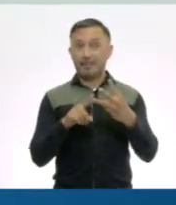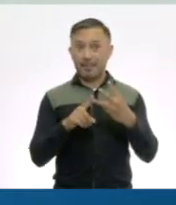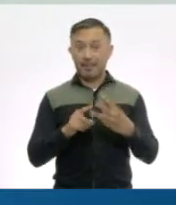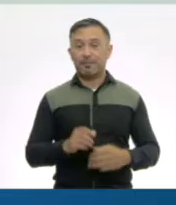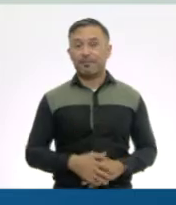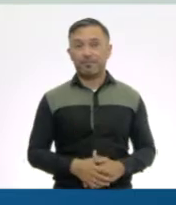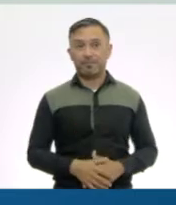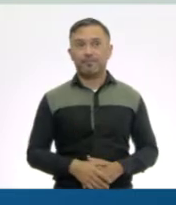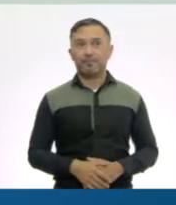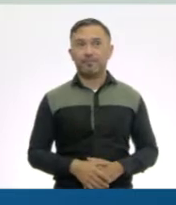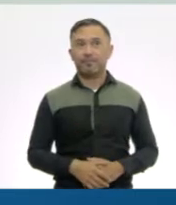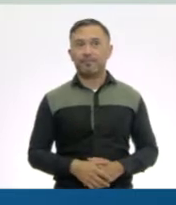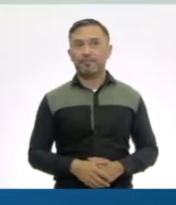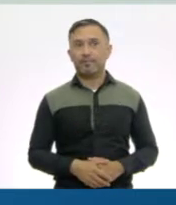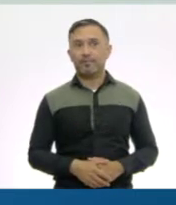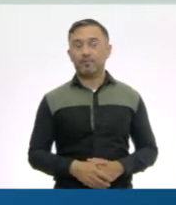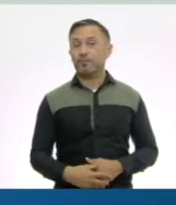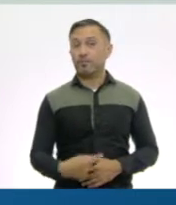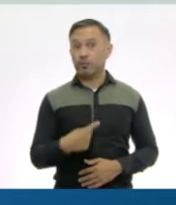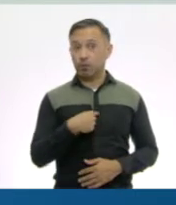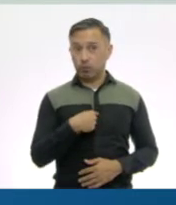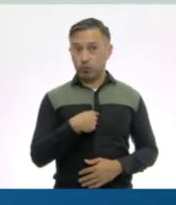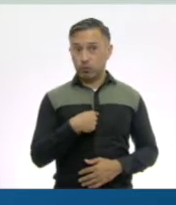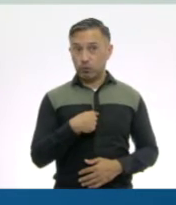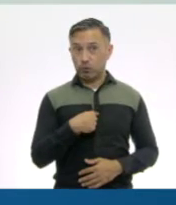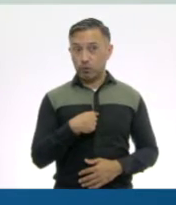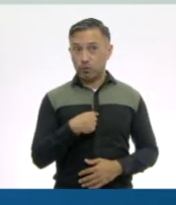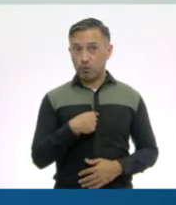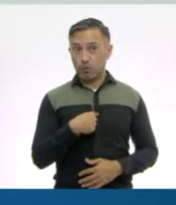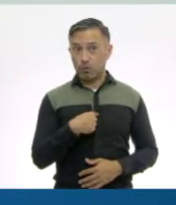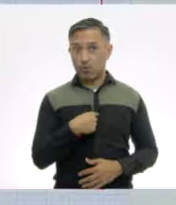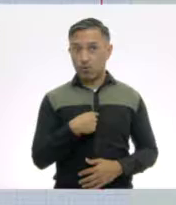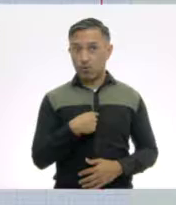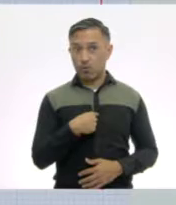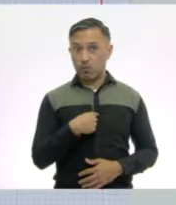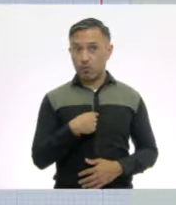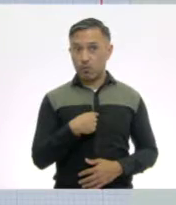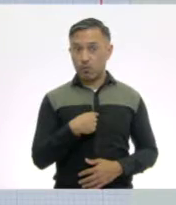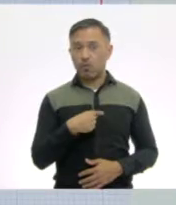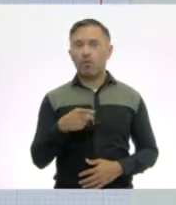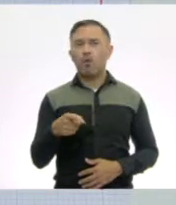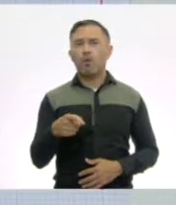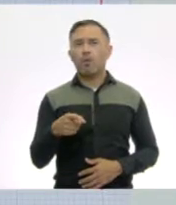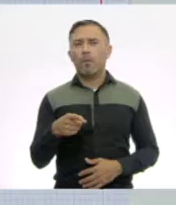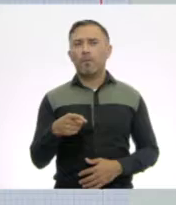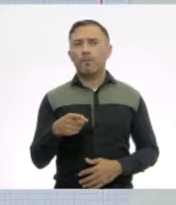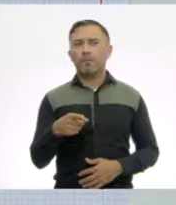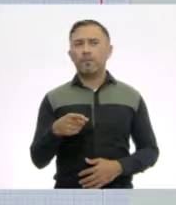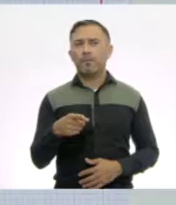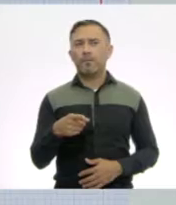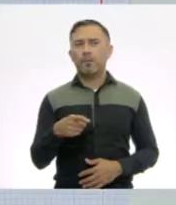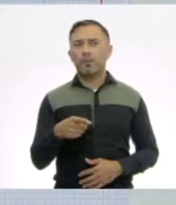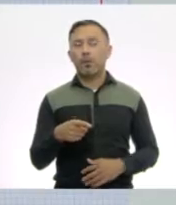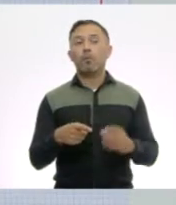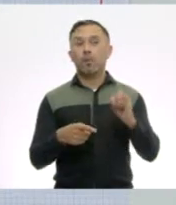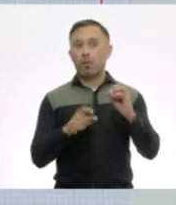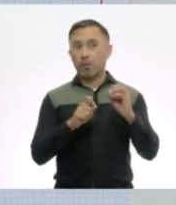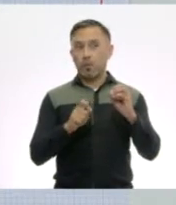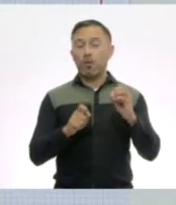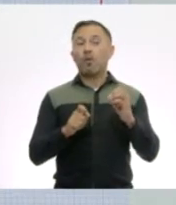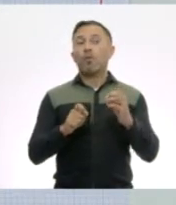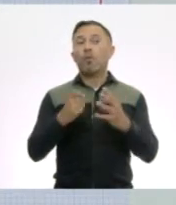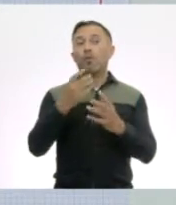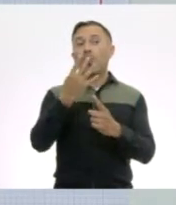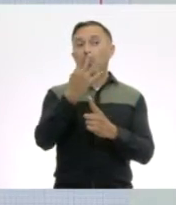Ajá. Yo tengo 4 en décimos, 12 centésimos y